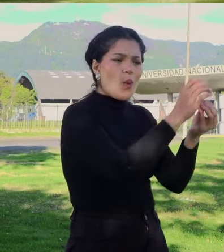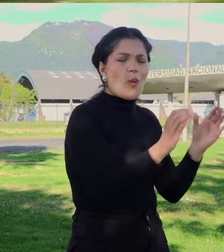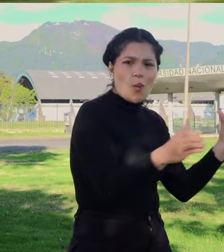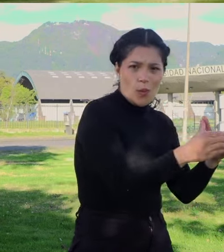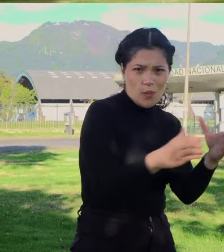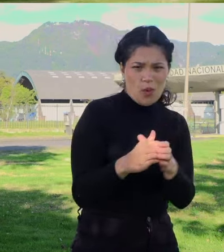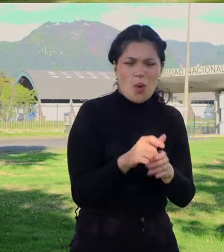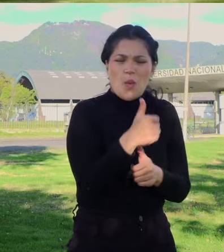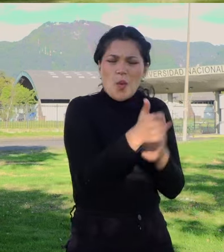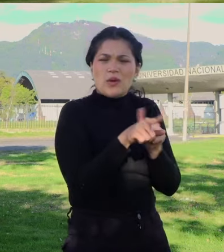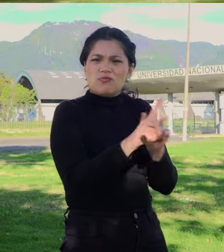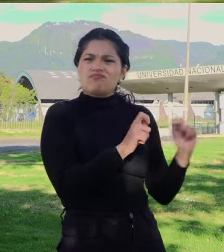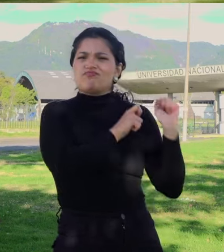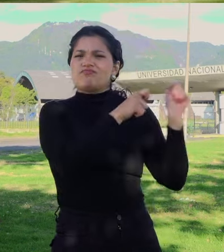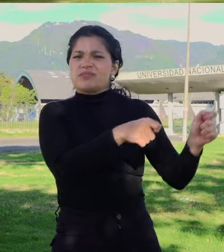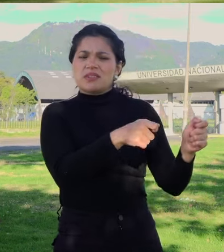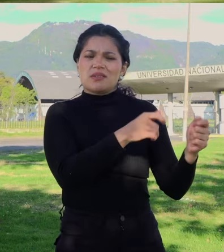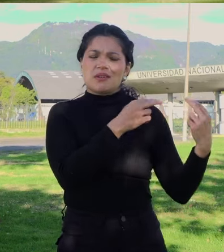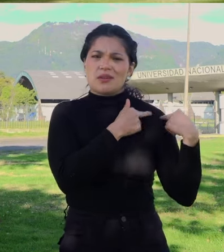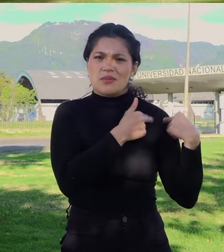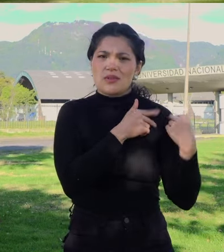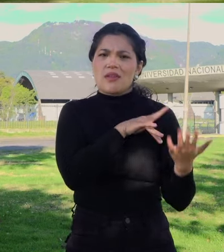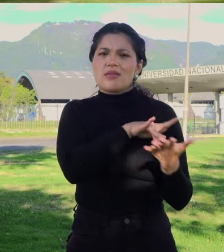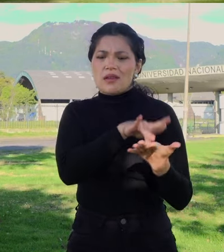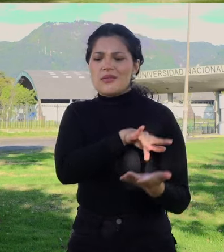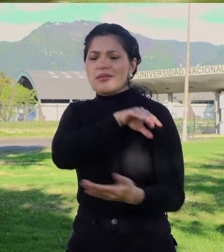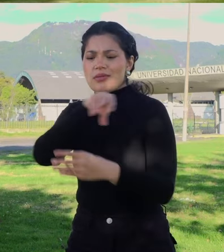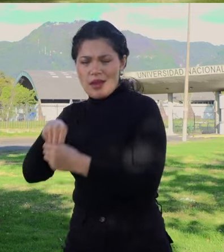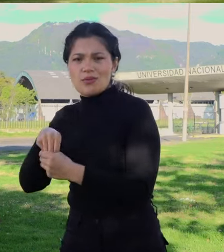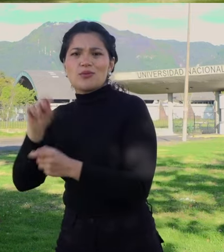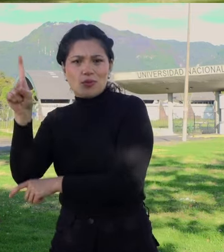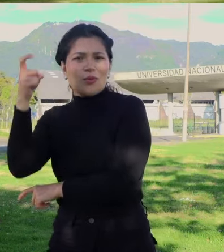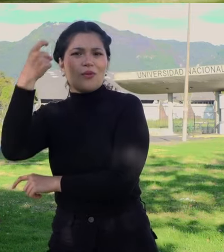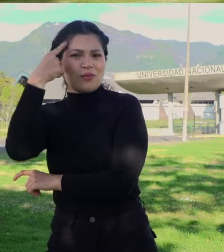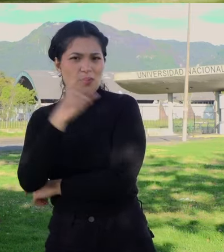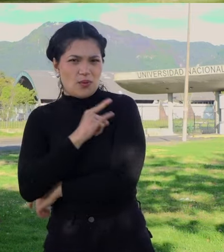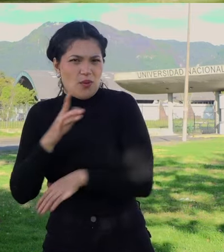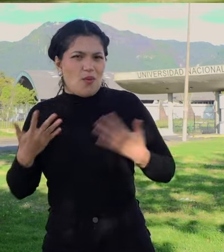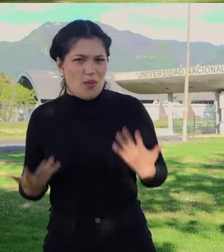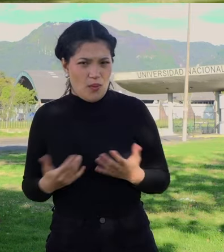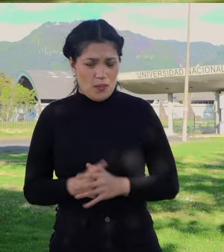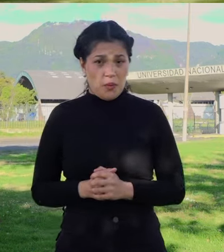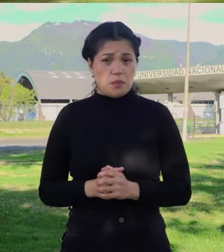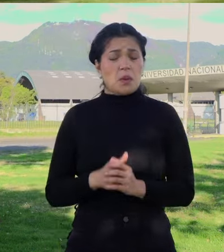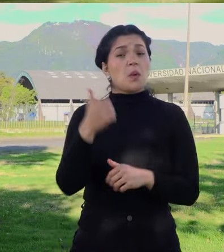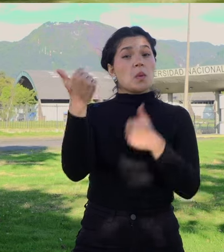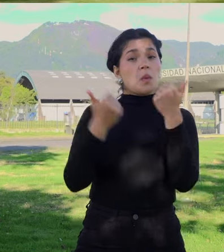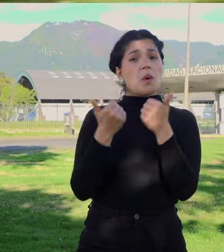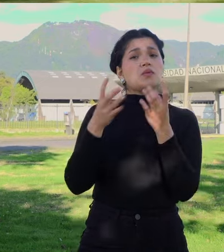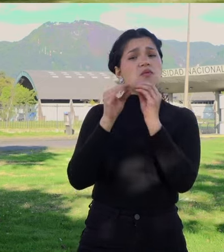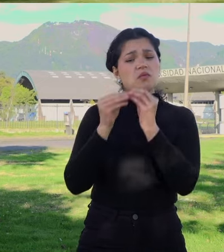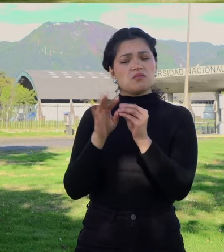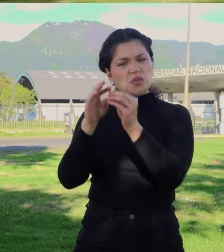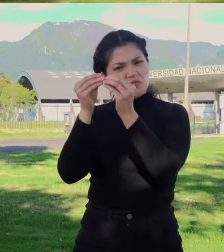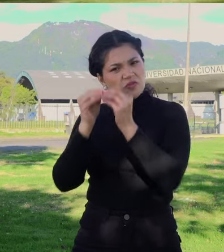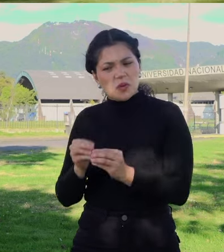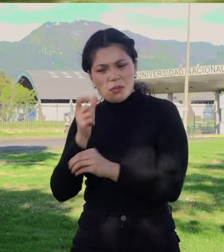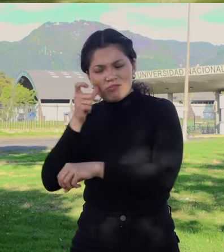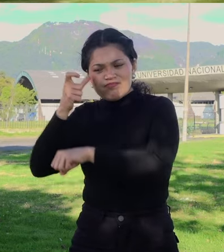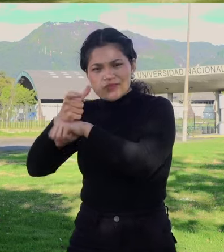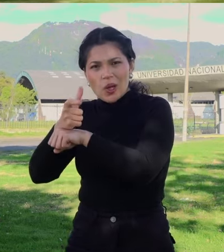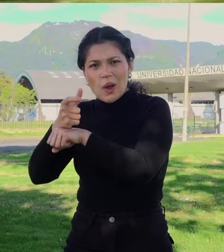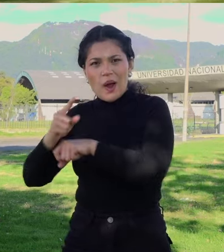papel que van a tener esos espacios dentro del gobierno universitario? ¿Y cuáles son las formas de control de la